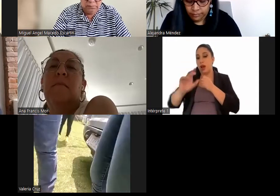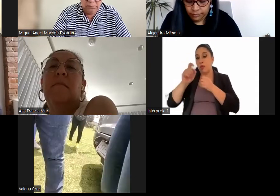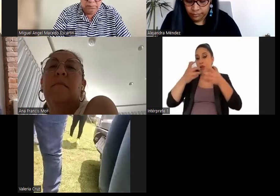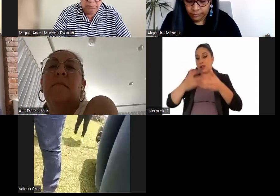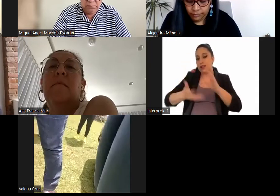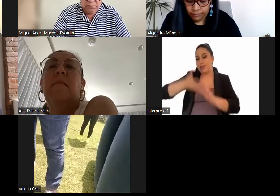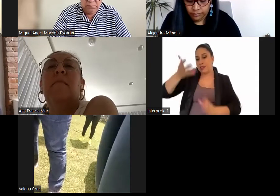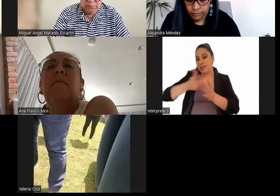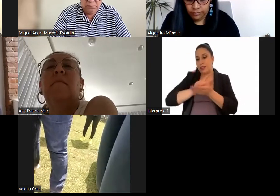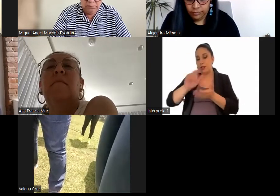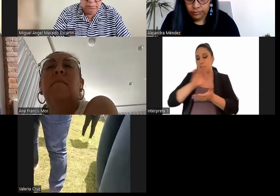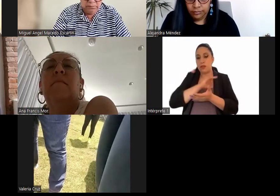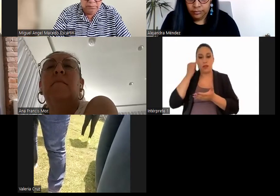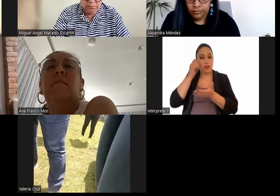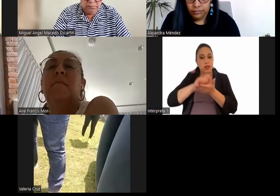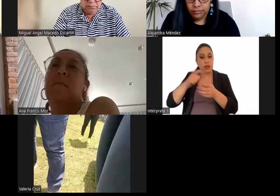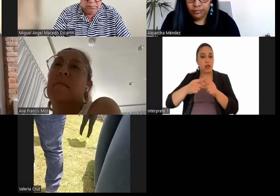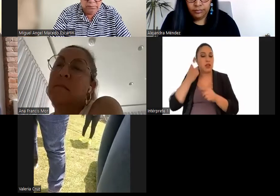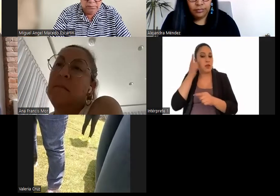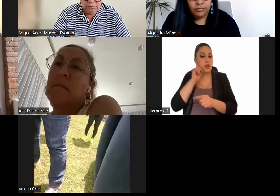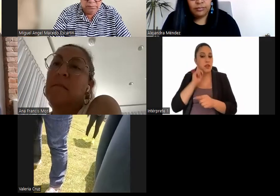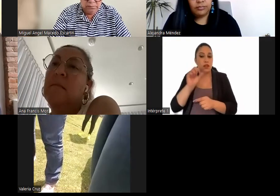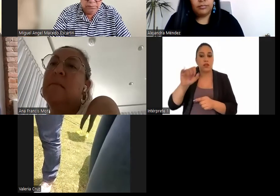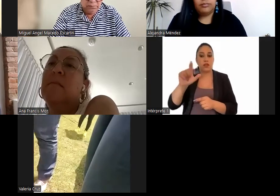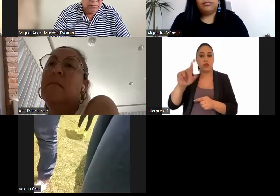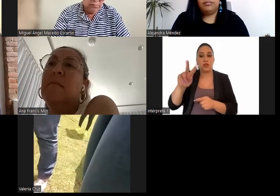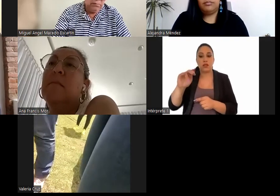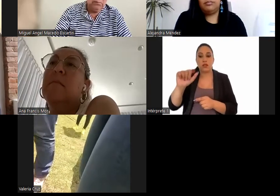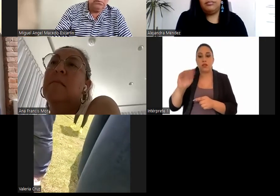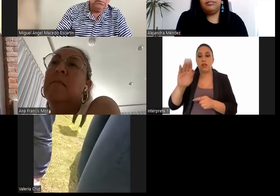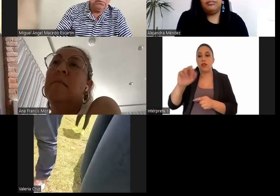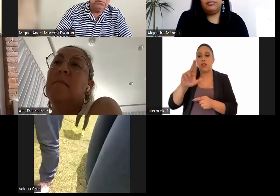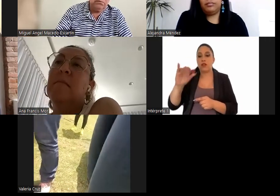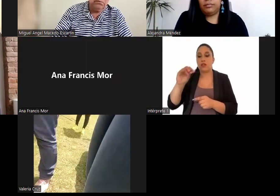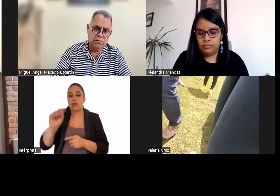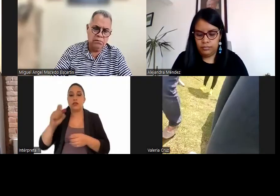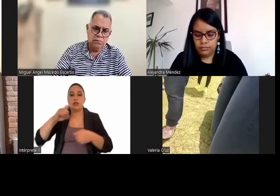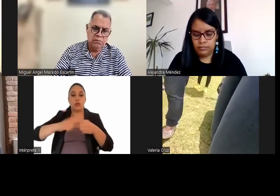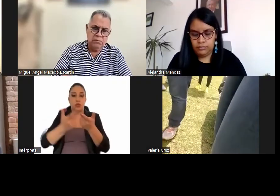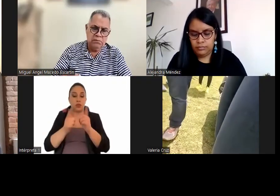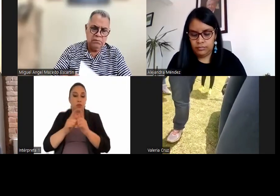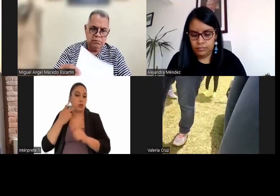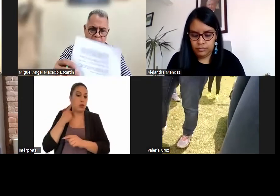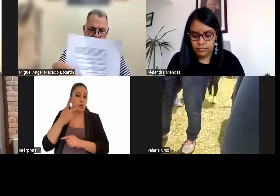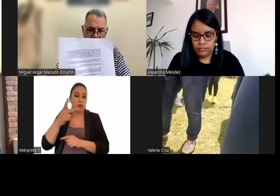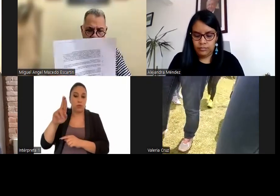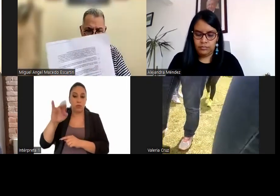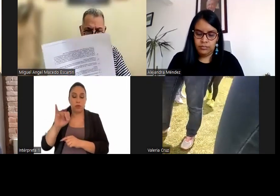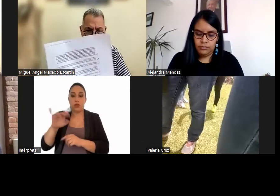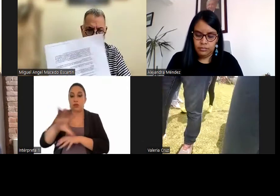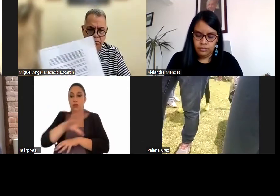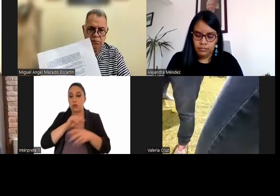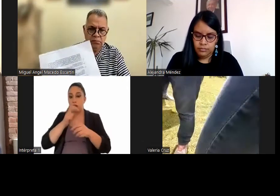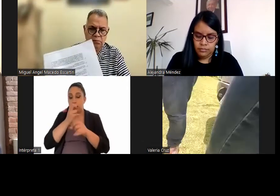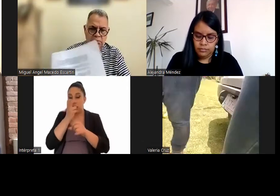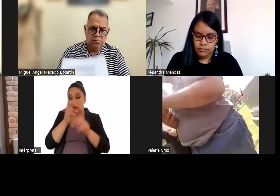diputada Esther Silvia Sánchez Barrios del Grupo Parlamentario del Partido de la Revolución Institucional. Toda vez que el documento de referencia ha